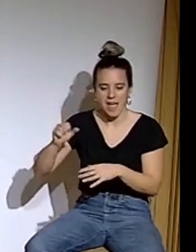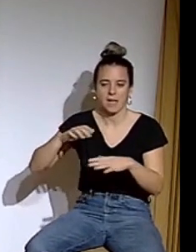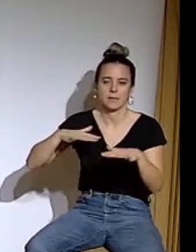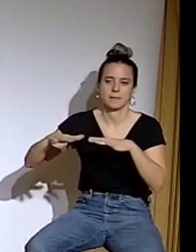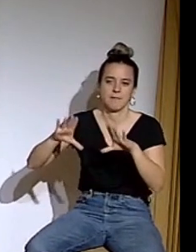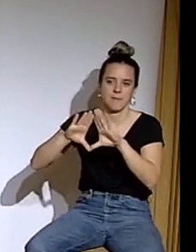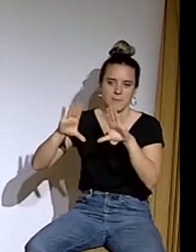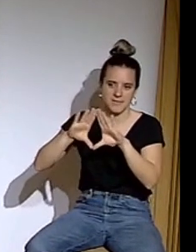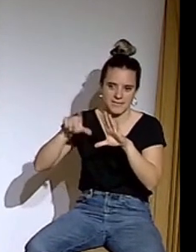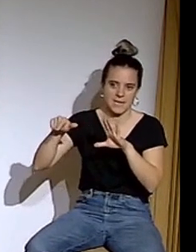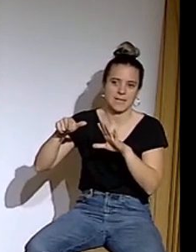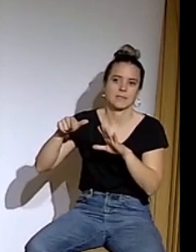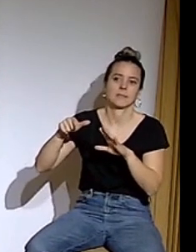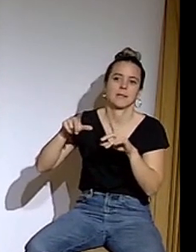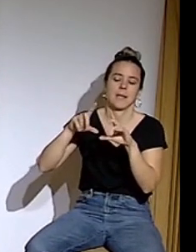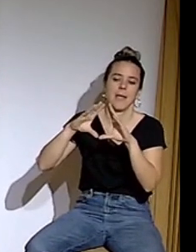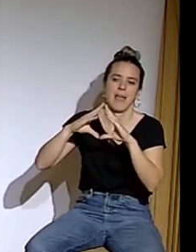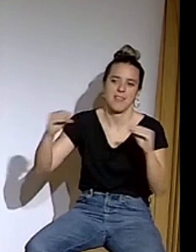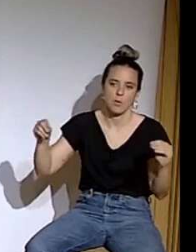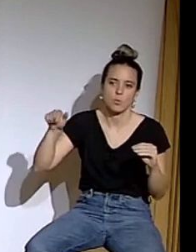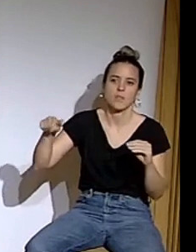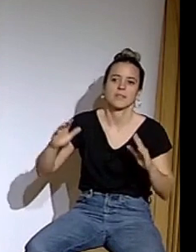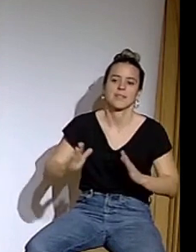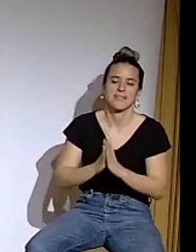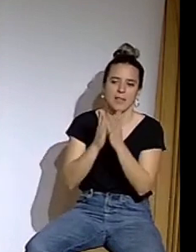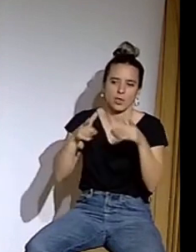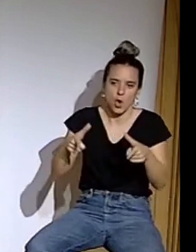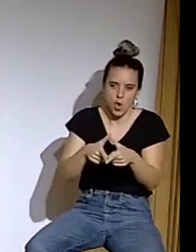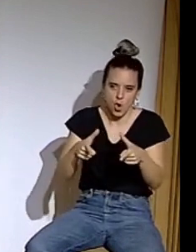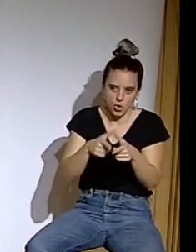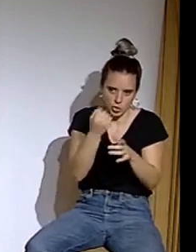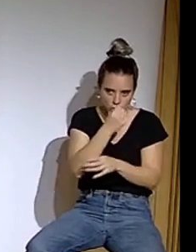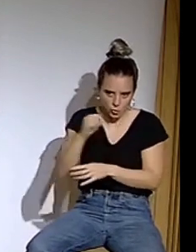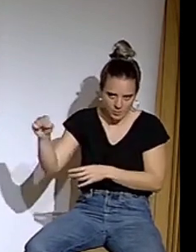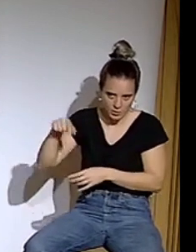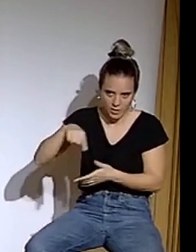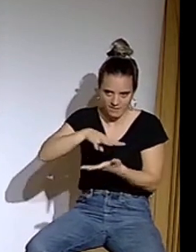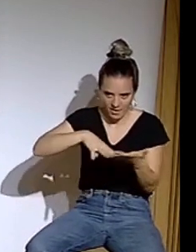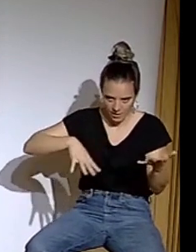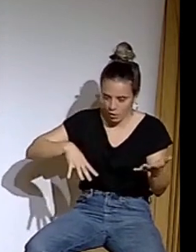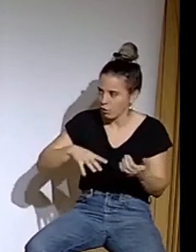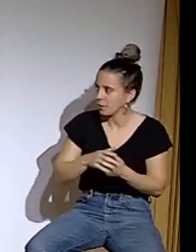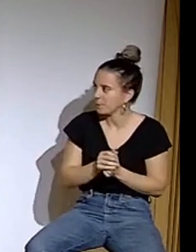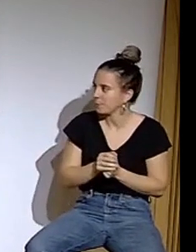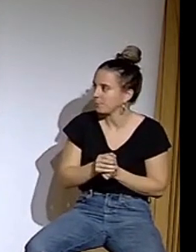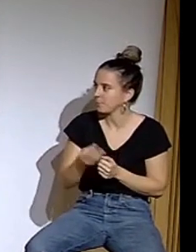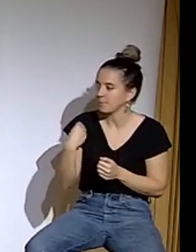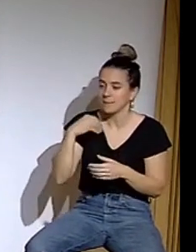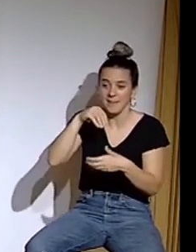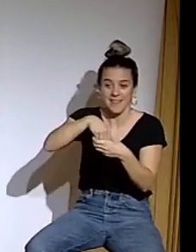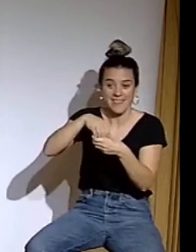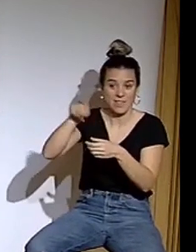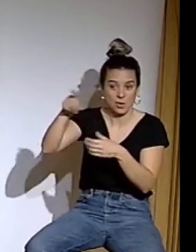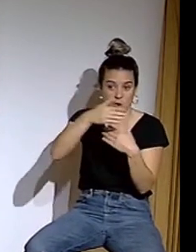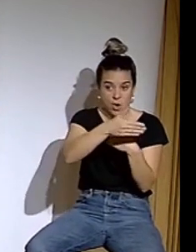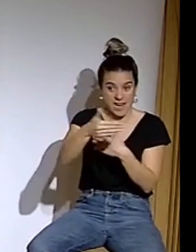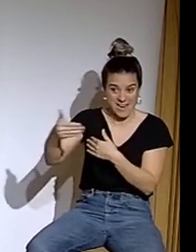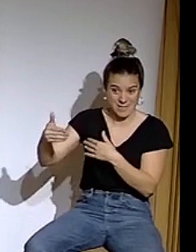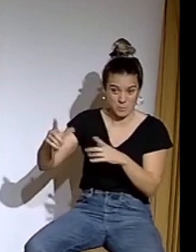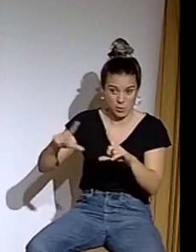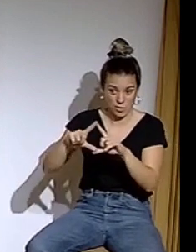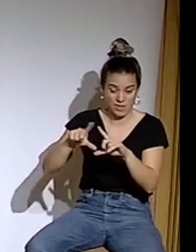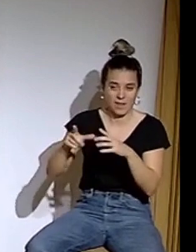del santo con un sumiso de Barcelona el santo insumiso de Barcelona que forma parte de la Expo fue